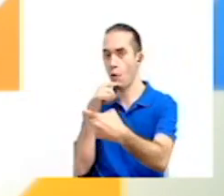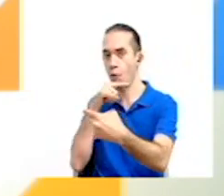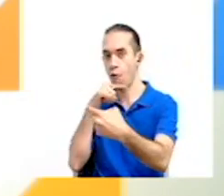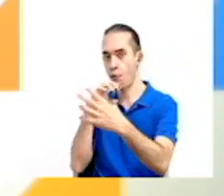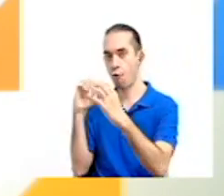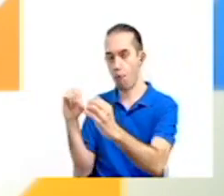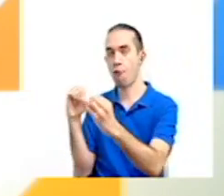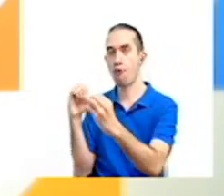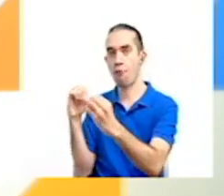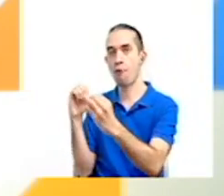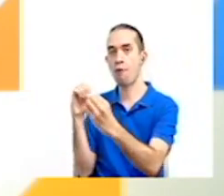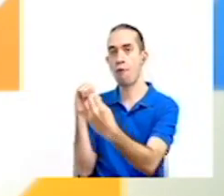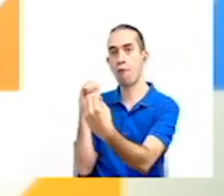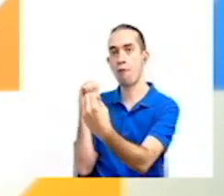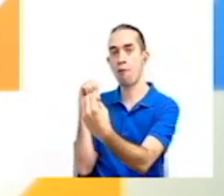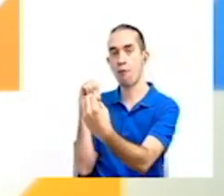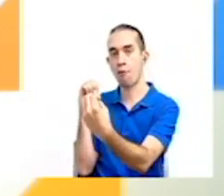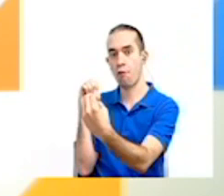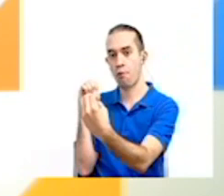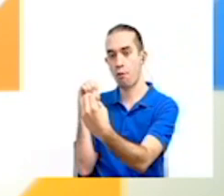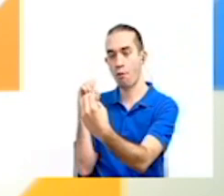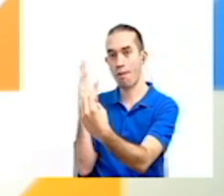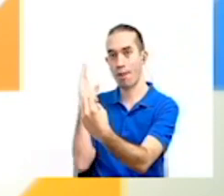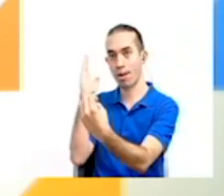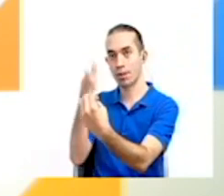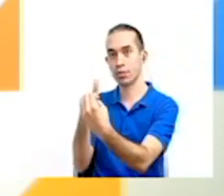acá, ok, están en un plano.